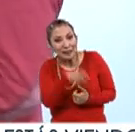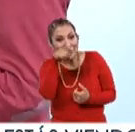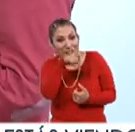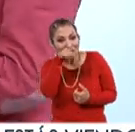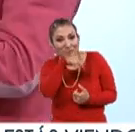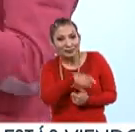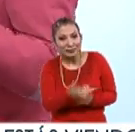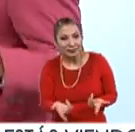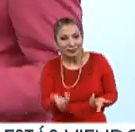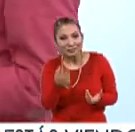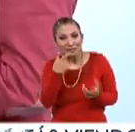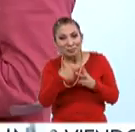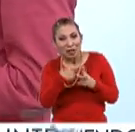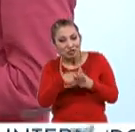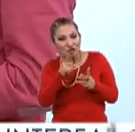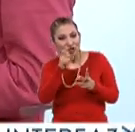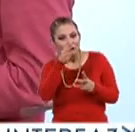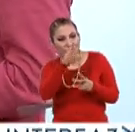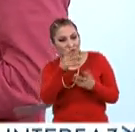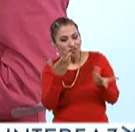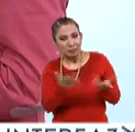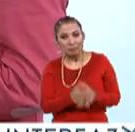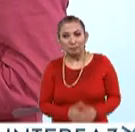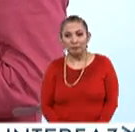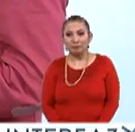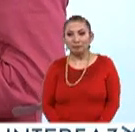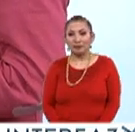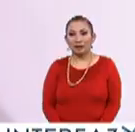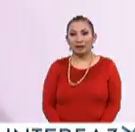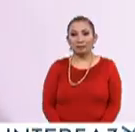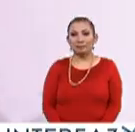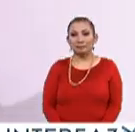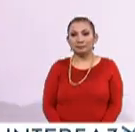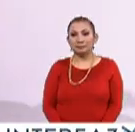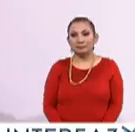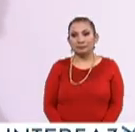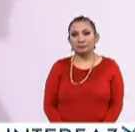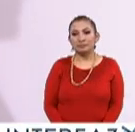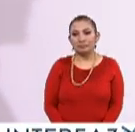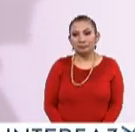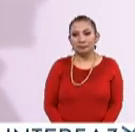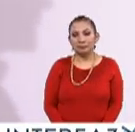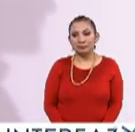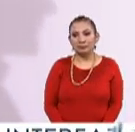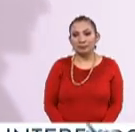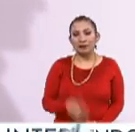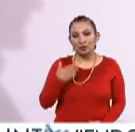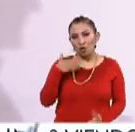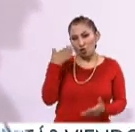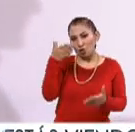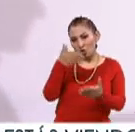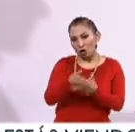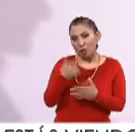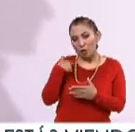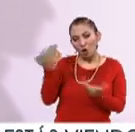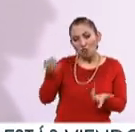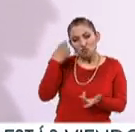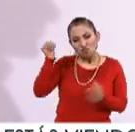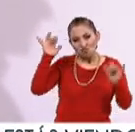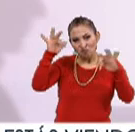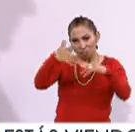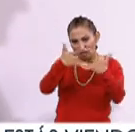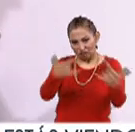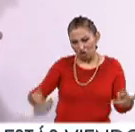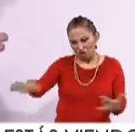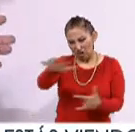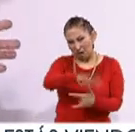usted plasmó esto, un historiador, un doctor, un académico importante. Sí, estaba en la Universidad de Murcia, hicieron un congreso de